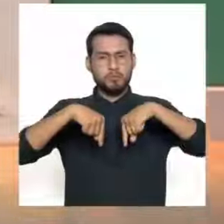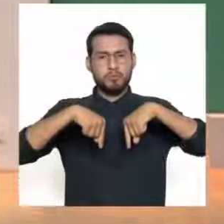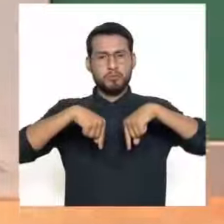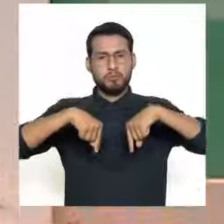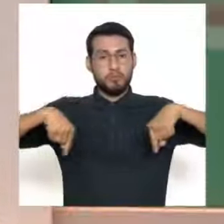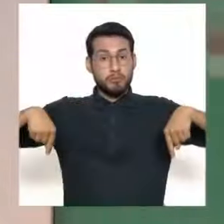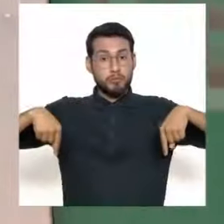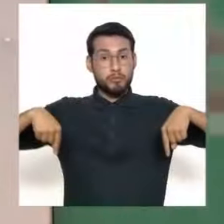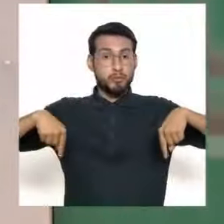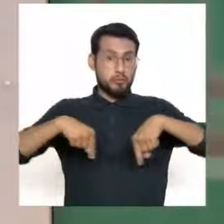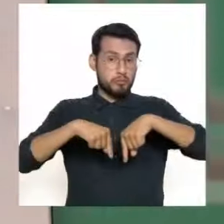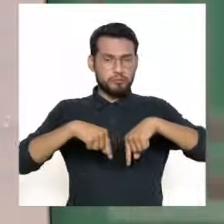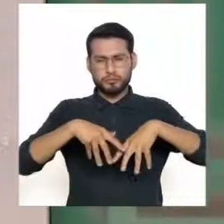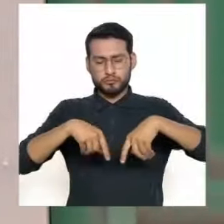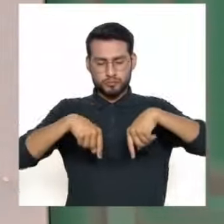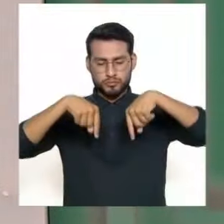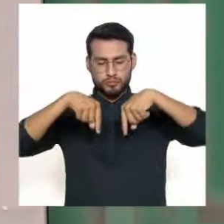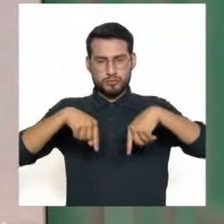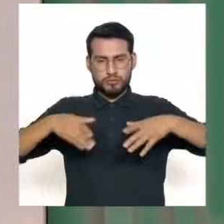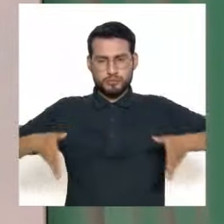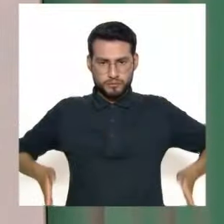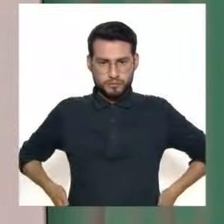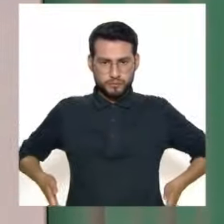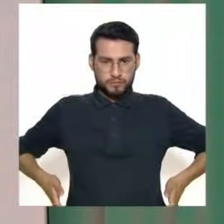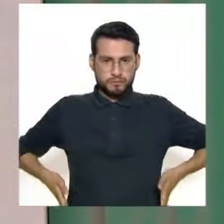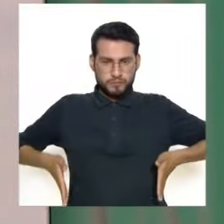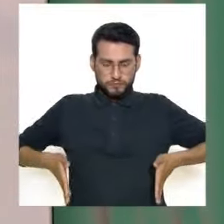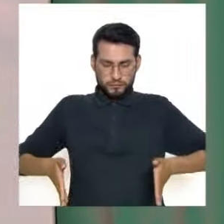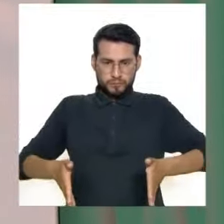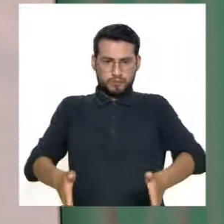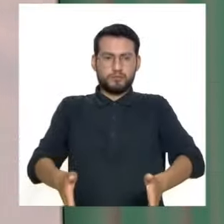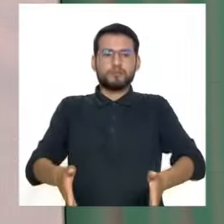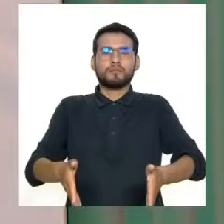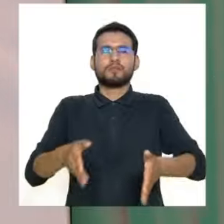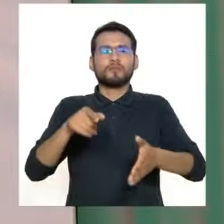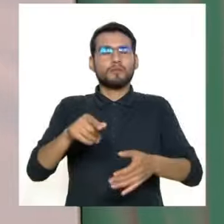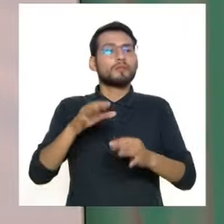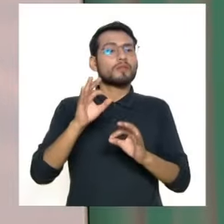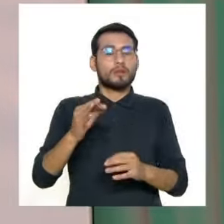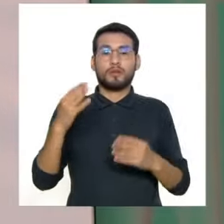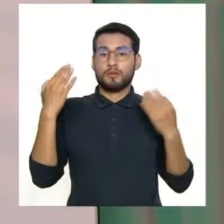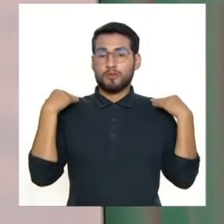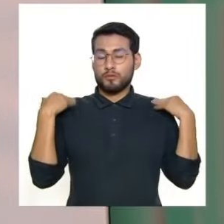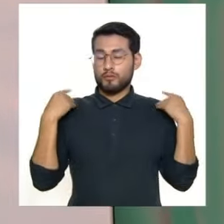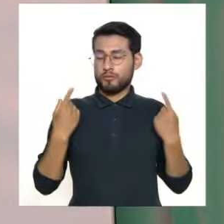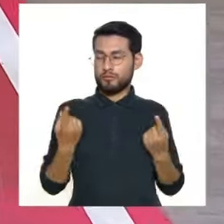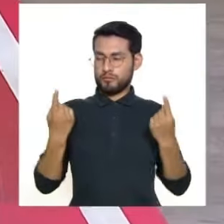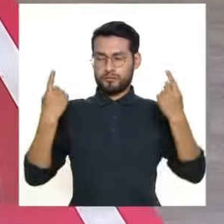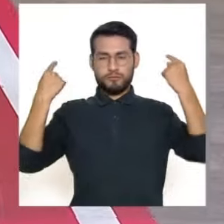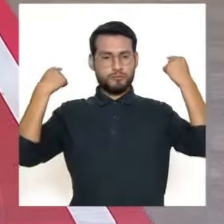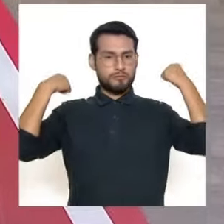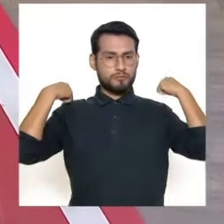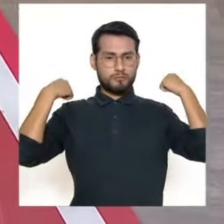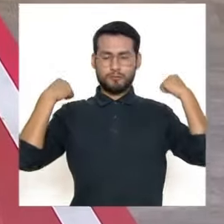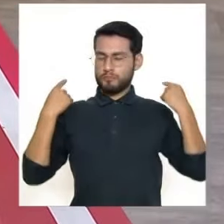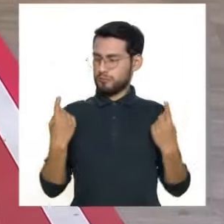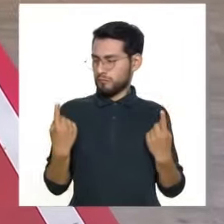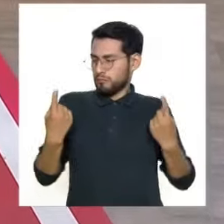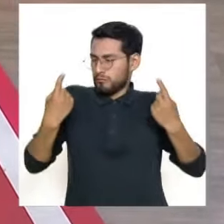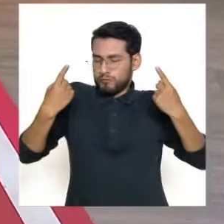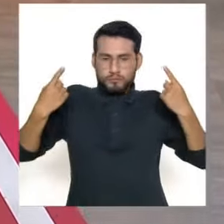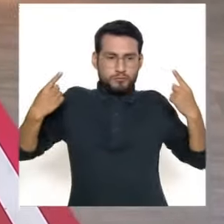okay vamos a llevar los hombros hacia atrás para siempre acomodar nuestra postura y nos vamos a quedar un